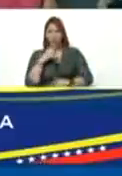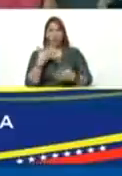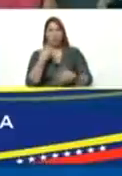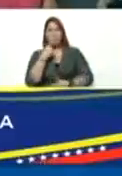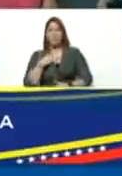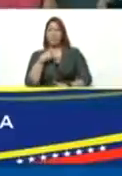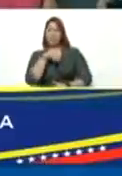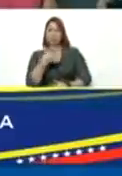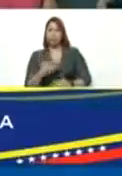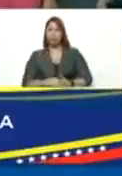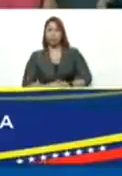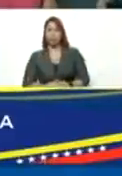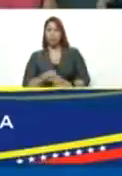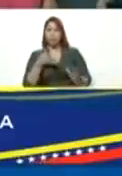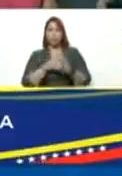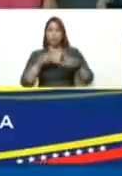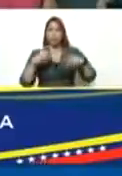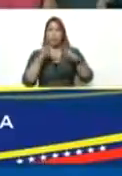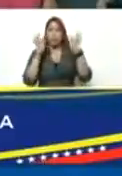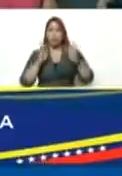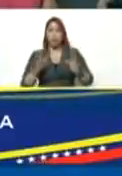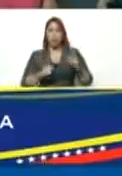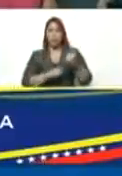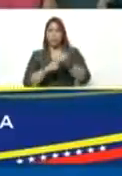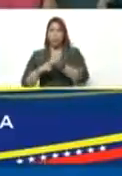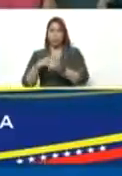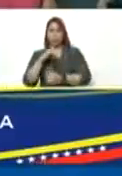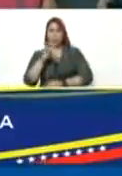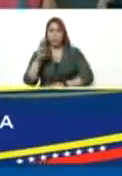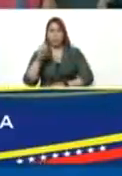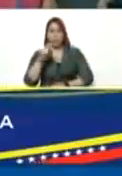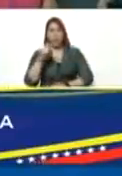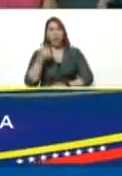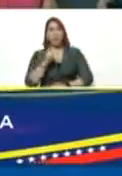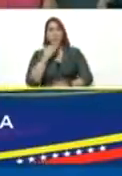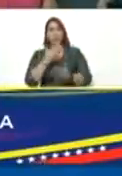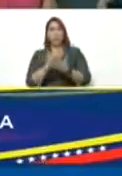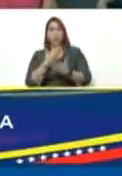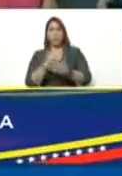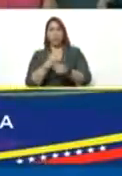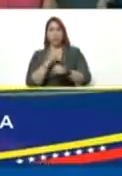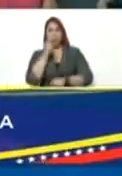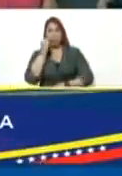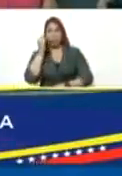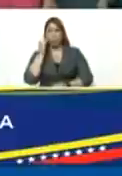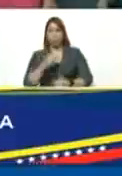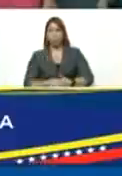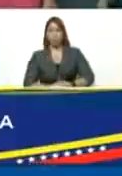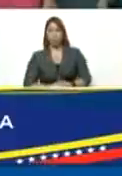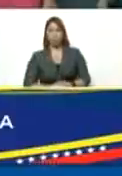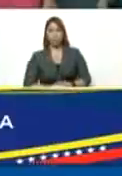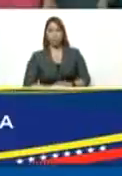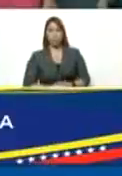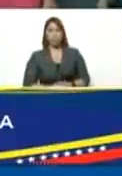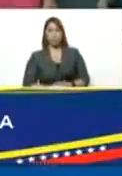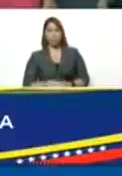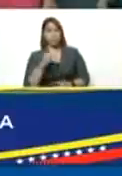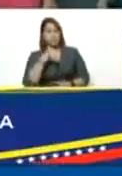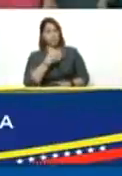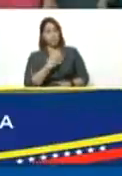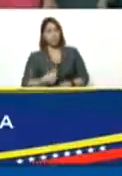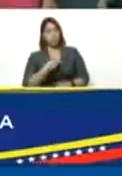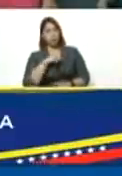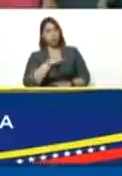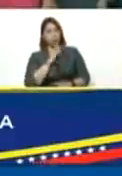dices tú de los nuevos mecanismos de apoyo a los CPT que está proponiendo la clase obrera? José Gregorio. Sí, presidente. Nosotros hemos